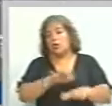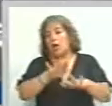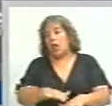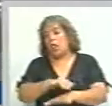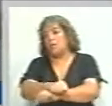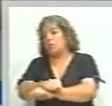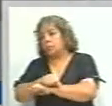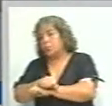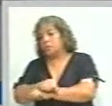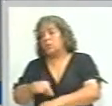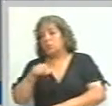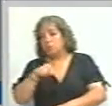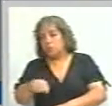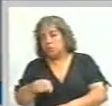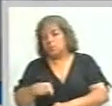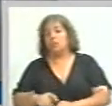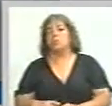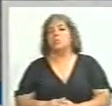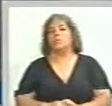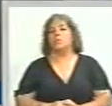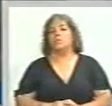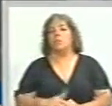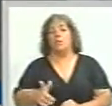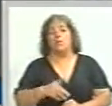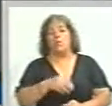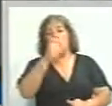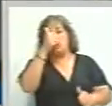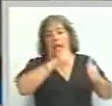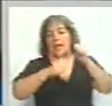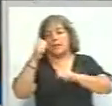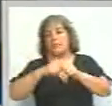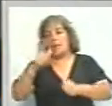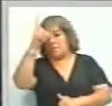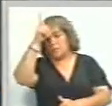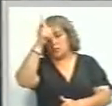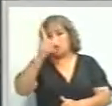por lesiones al policía y en la tentativa de robo, ¿no?